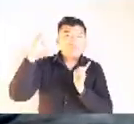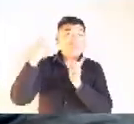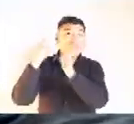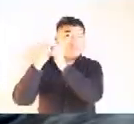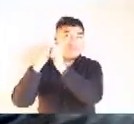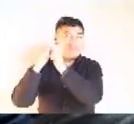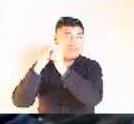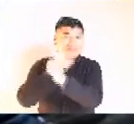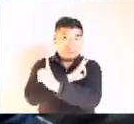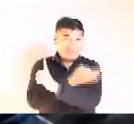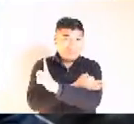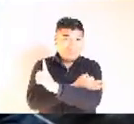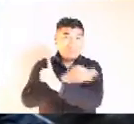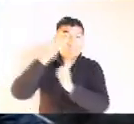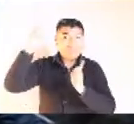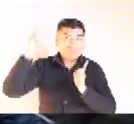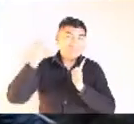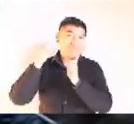Muy bien, más fuerte,